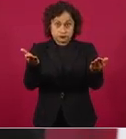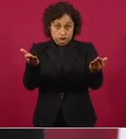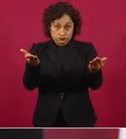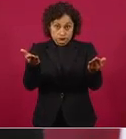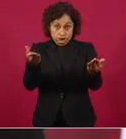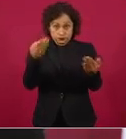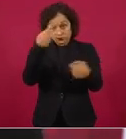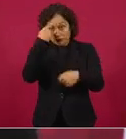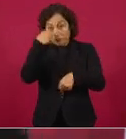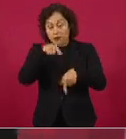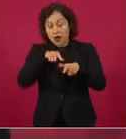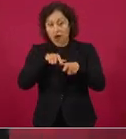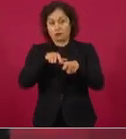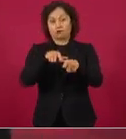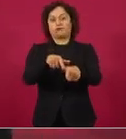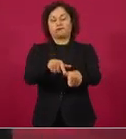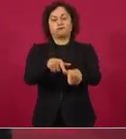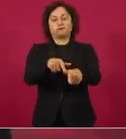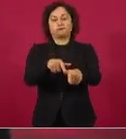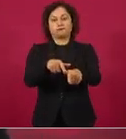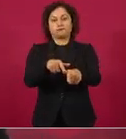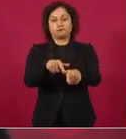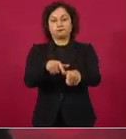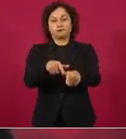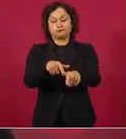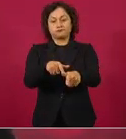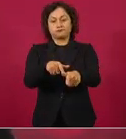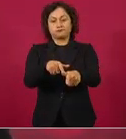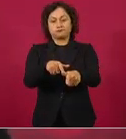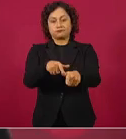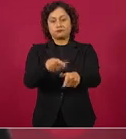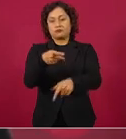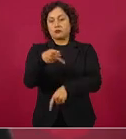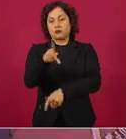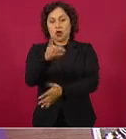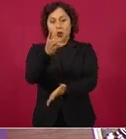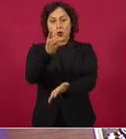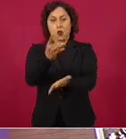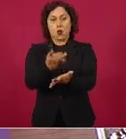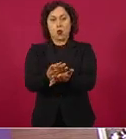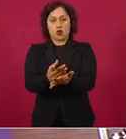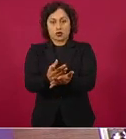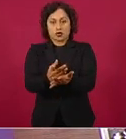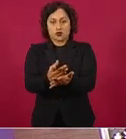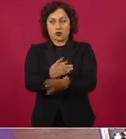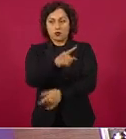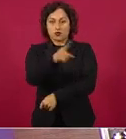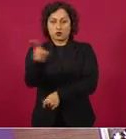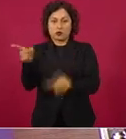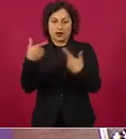y nada más la comprensión de que no me voy a quedar